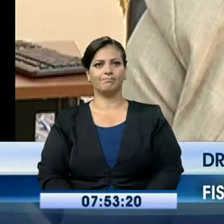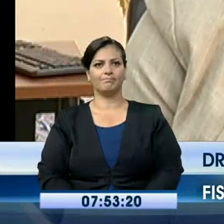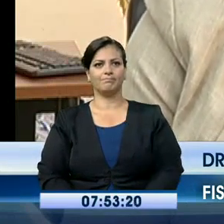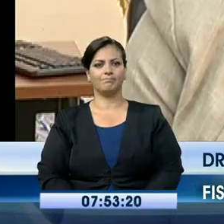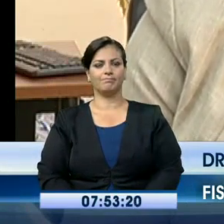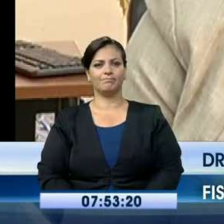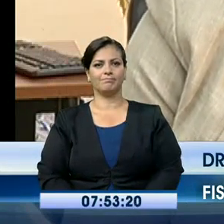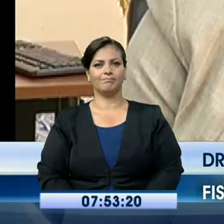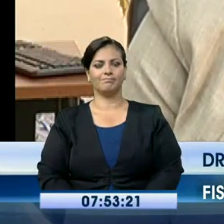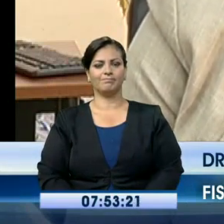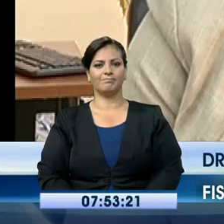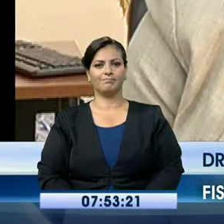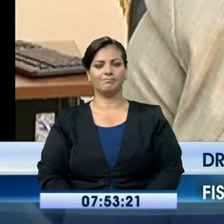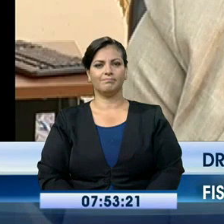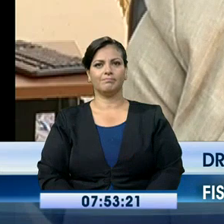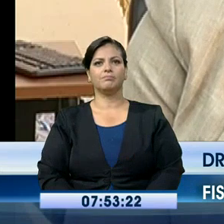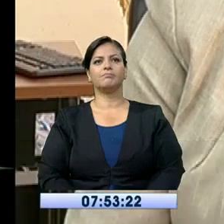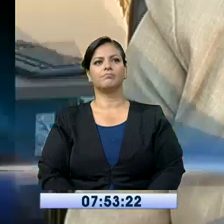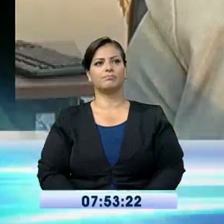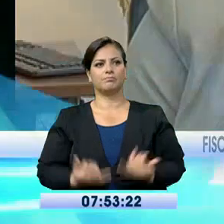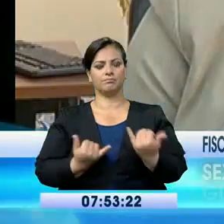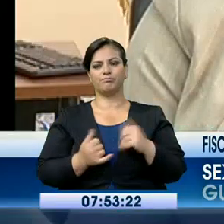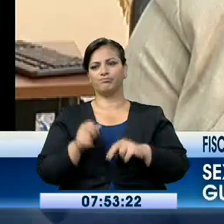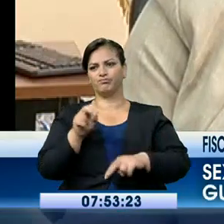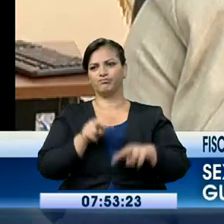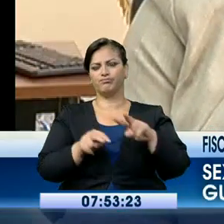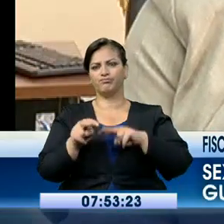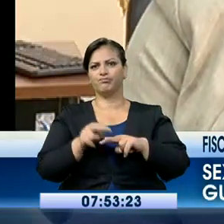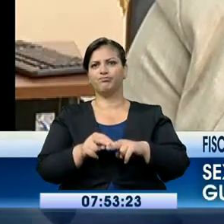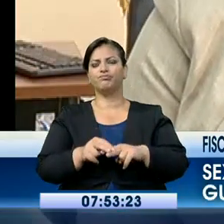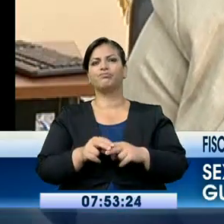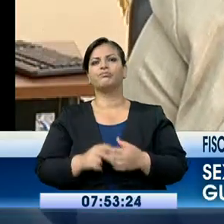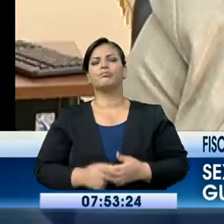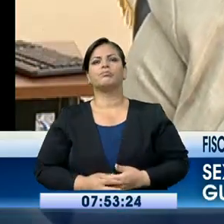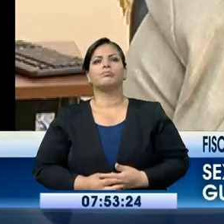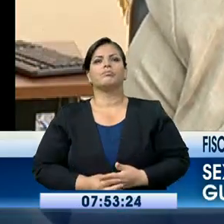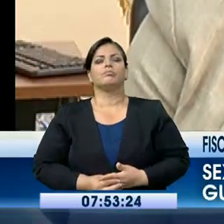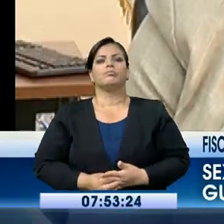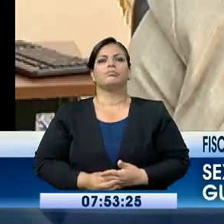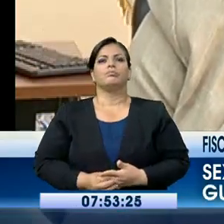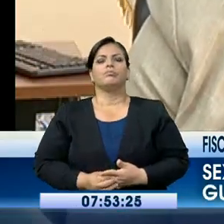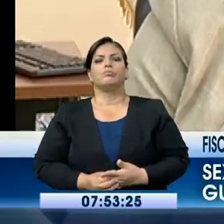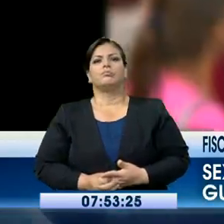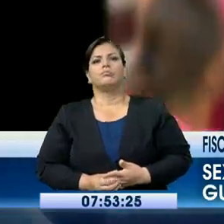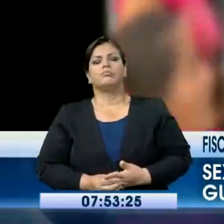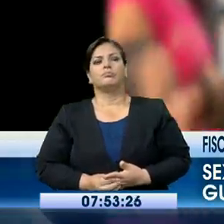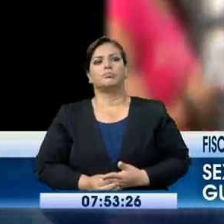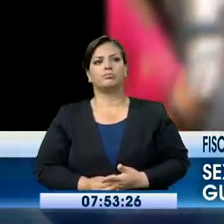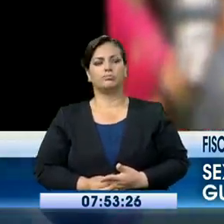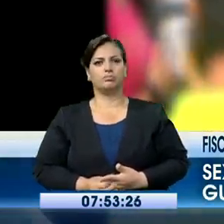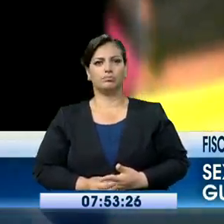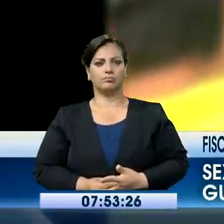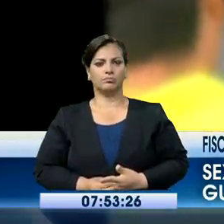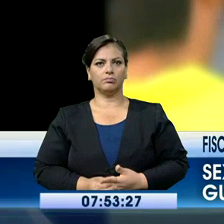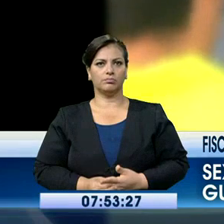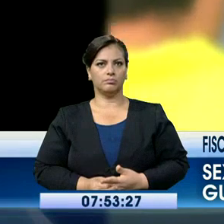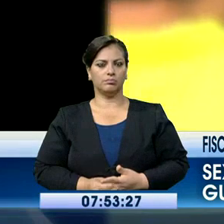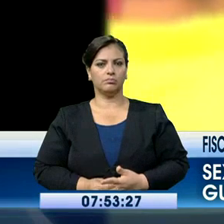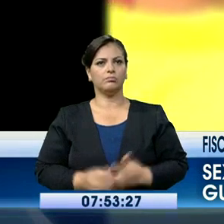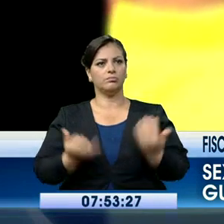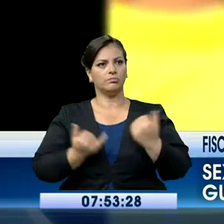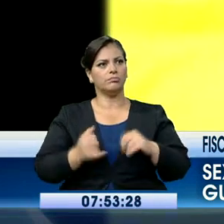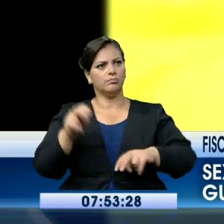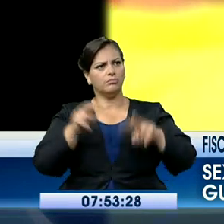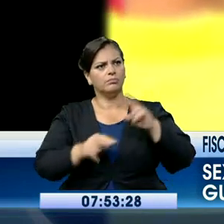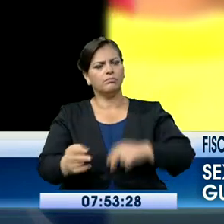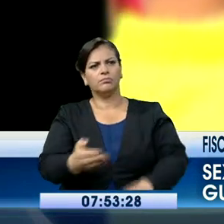podría analizar algunos casos, pues no pornografía infantil, obviamente que la pornografía infantil también tiene una pena grave. Paralelamente se analiza la